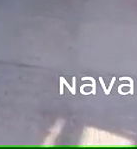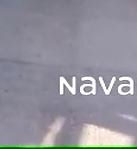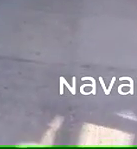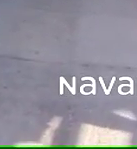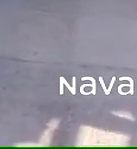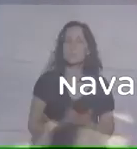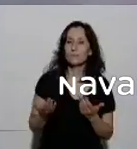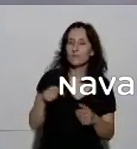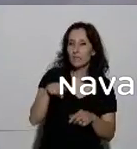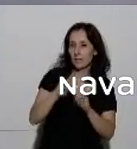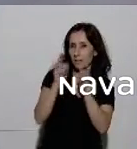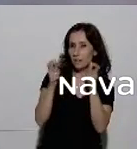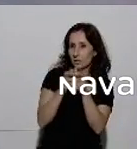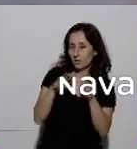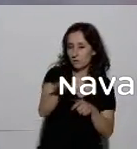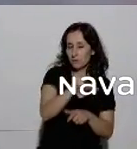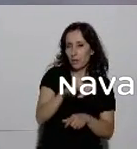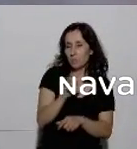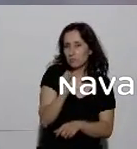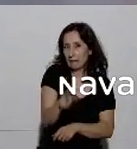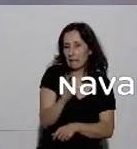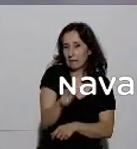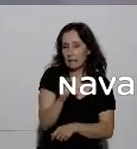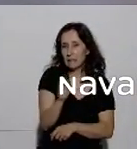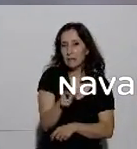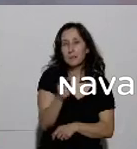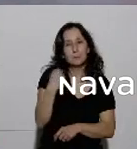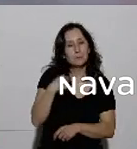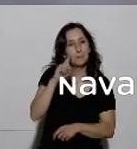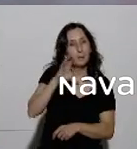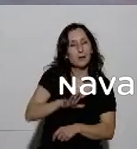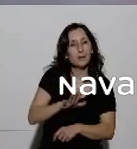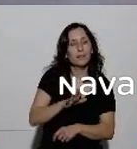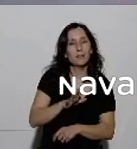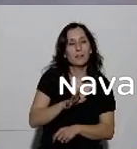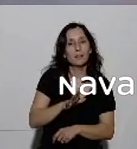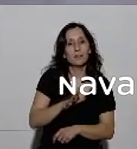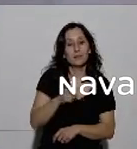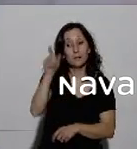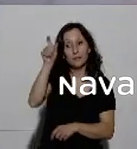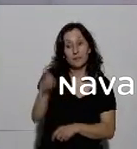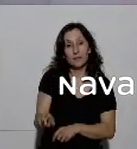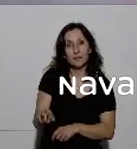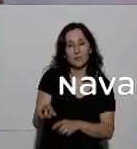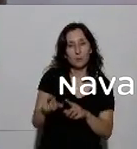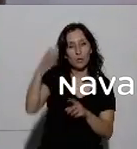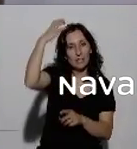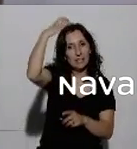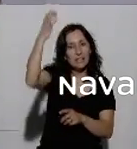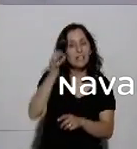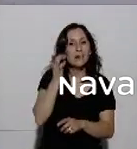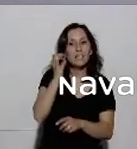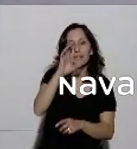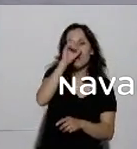Los aquelarres fueron habituales en Zugarramurdi y sí que tengo entendido que había una persona que era la reina de las brujas. Sí,